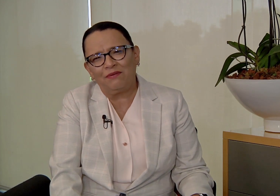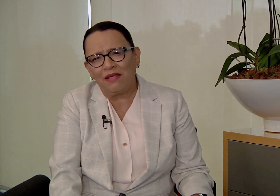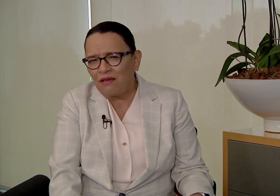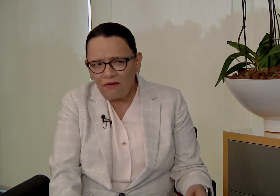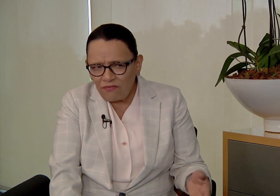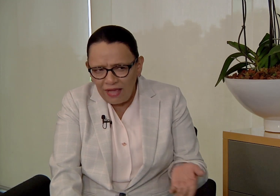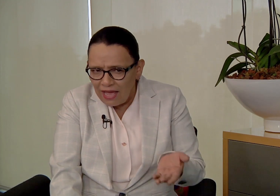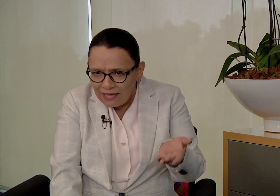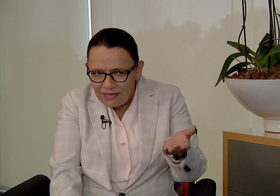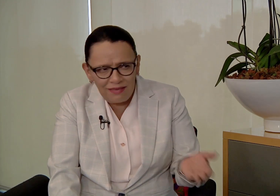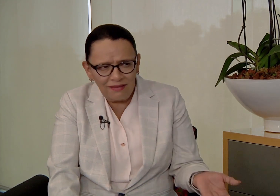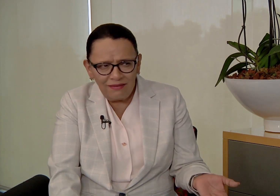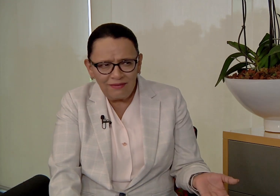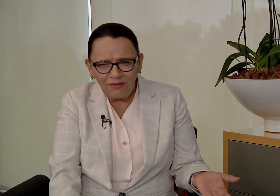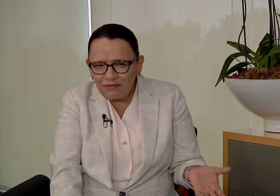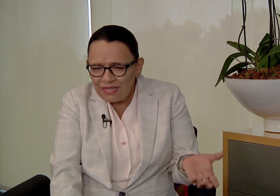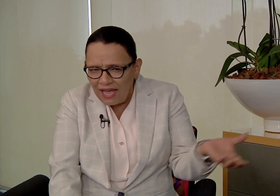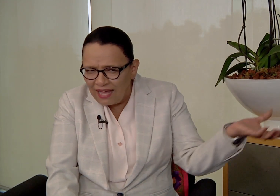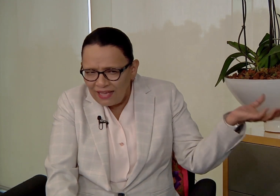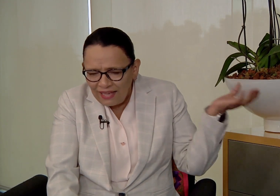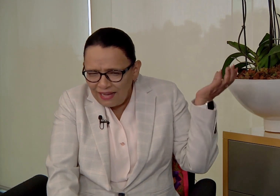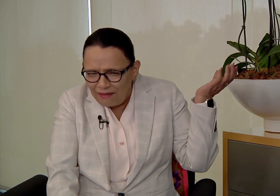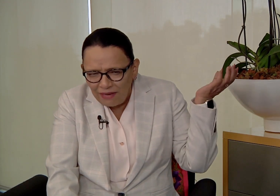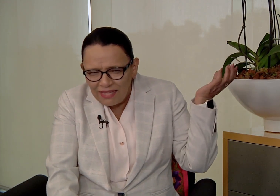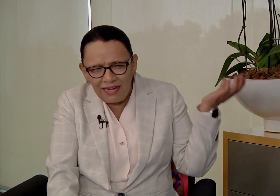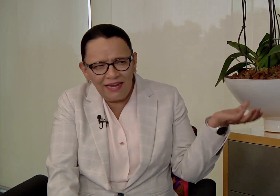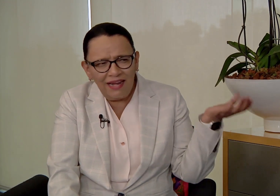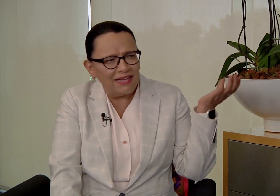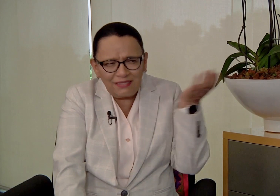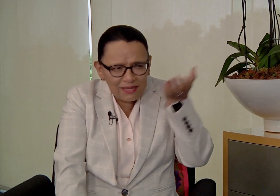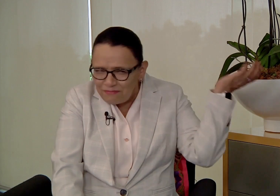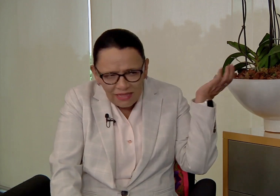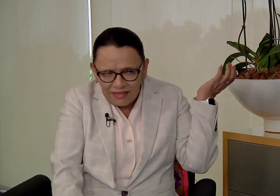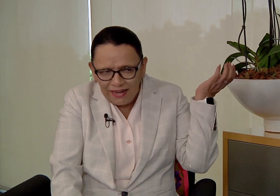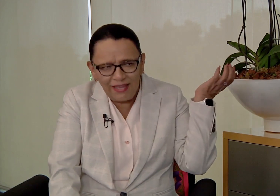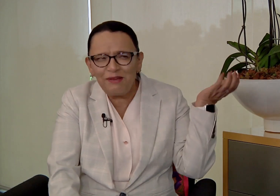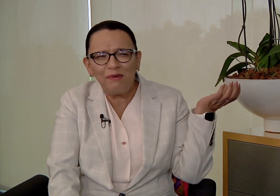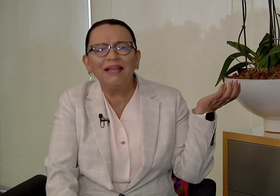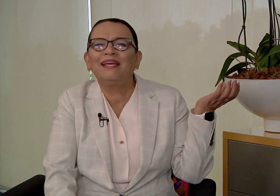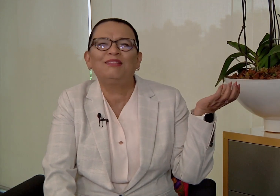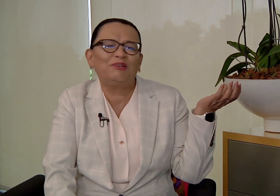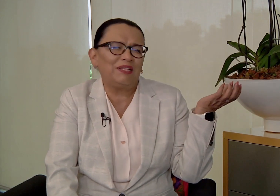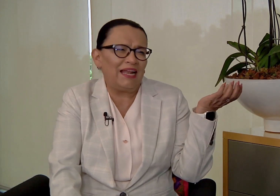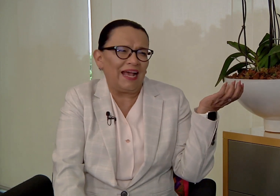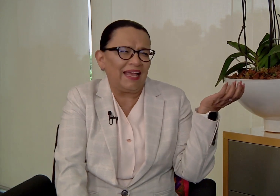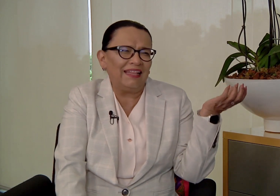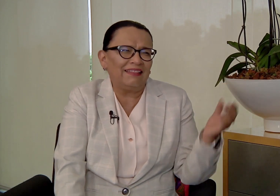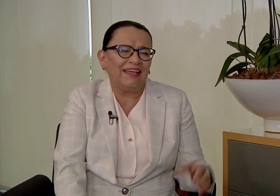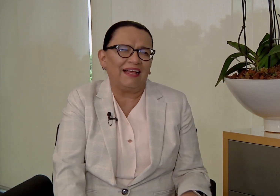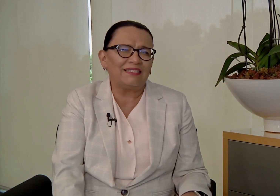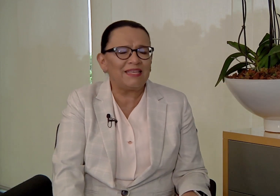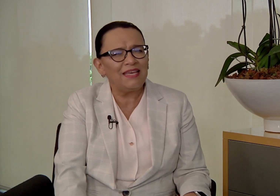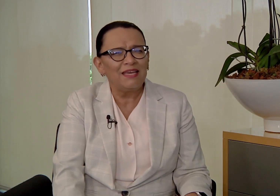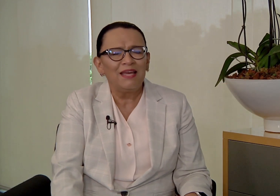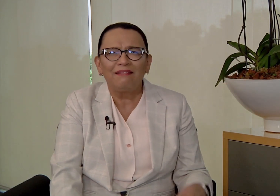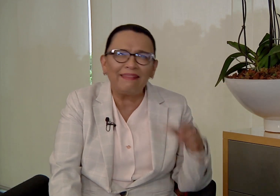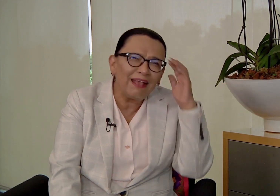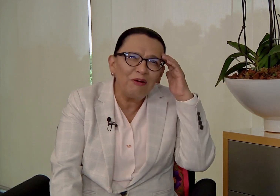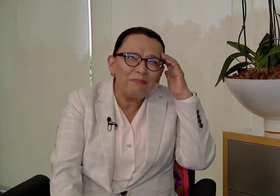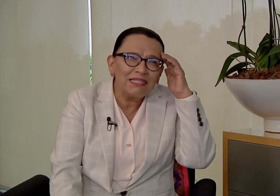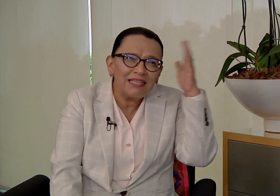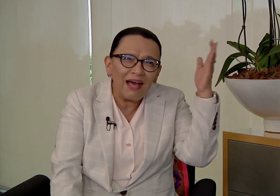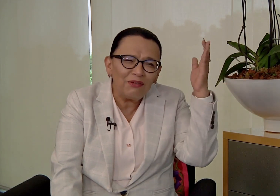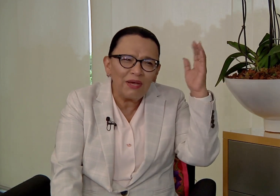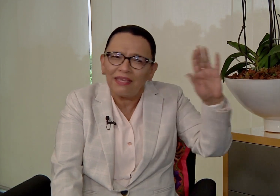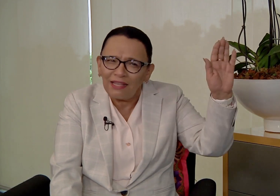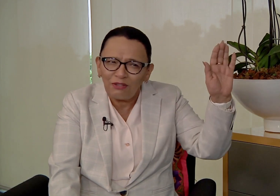secretaria de Seguridad. Fue ahí. En la O sea, mañana, en la mañanera, sí me enteré, igual que toda la gente. Así